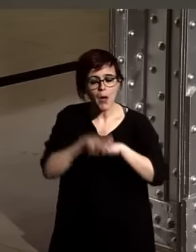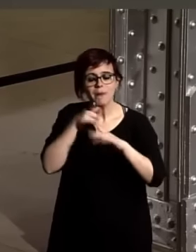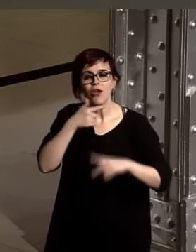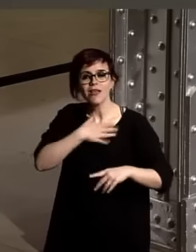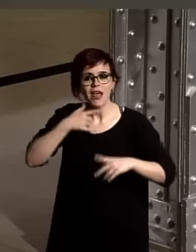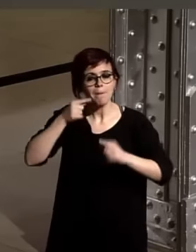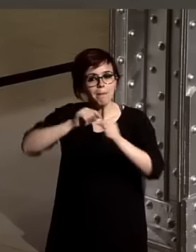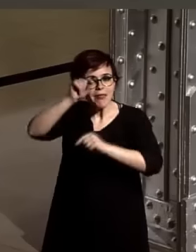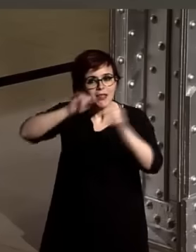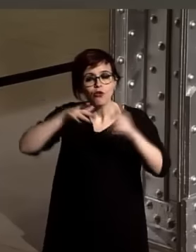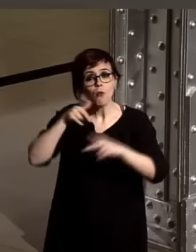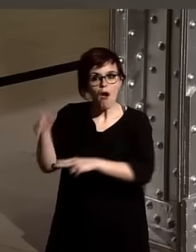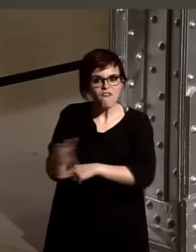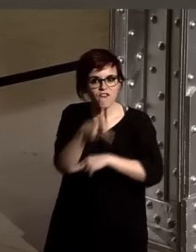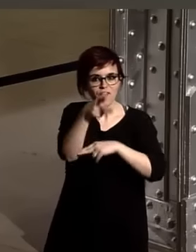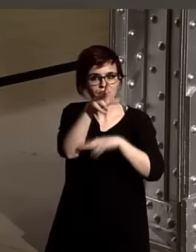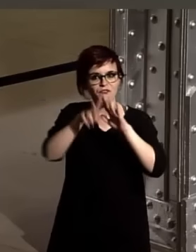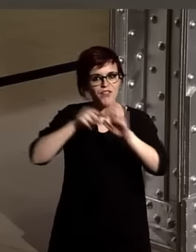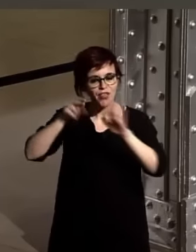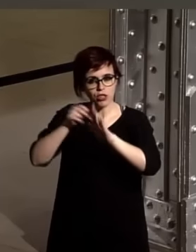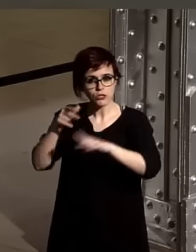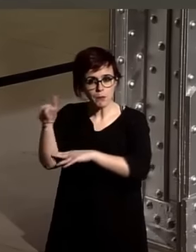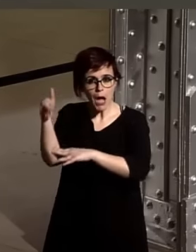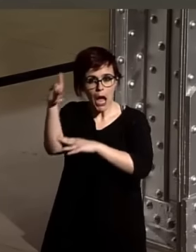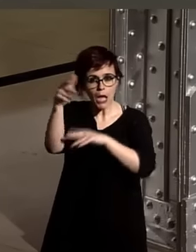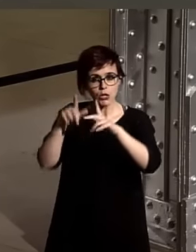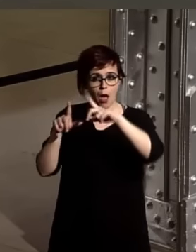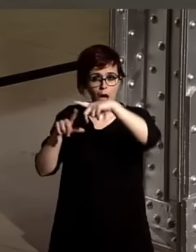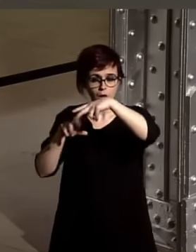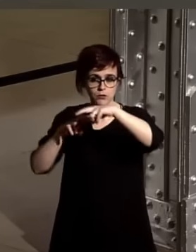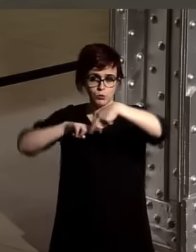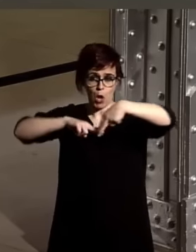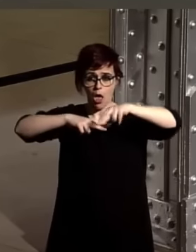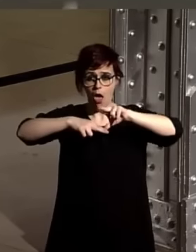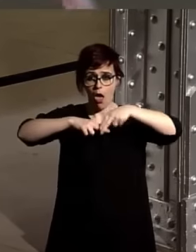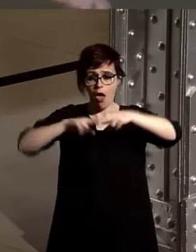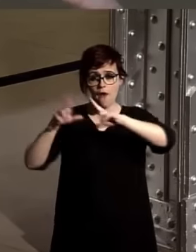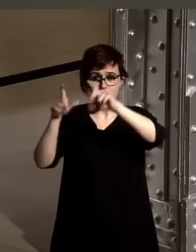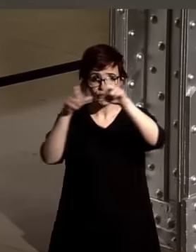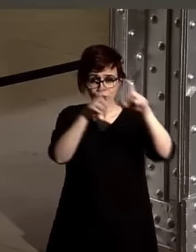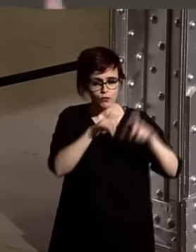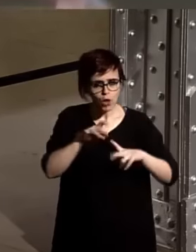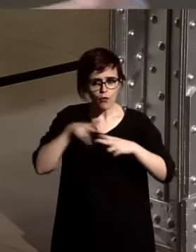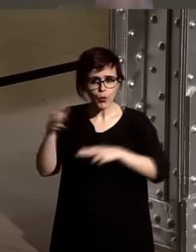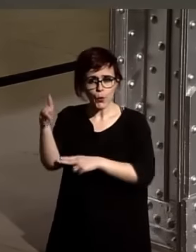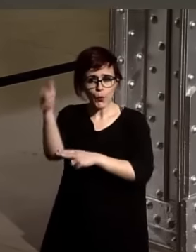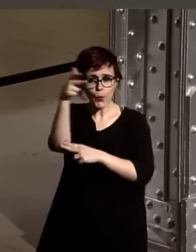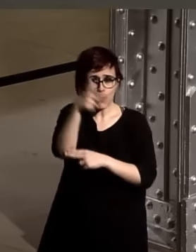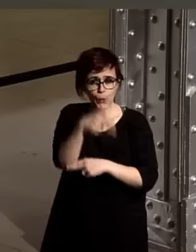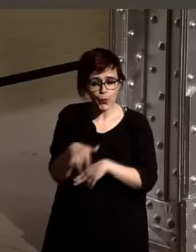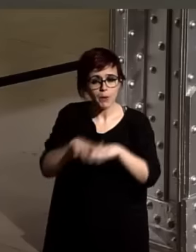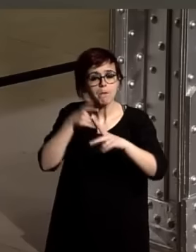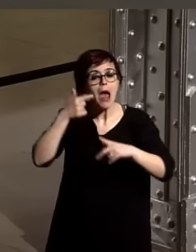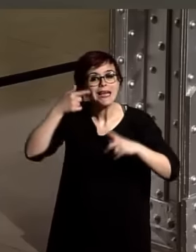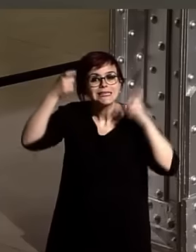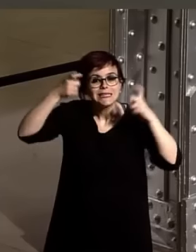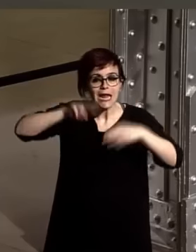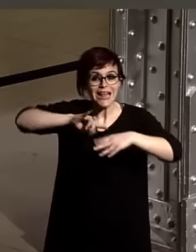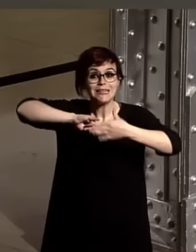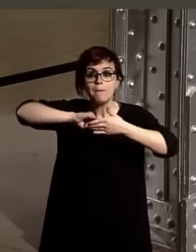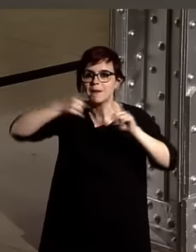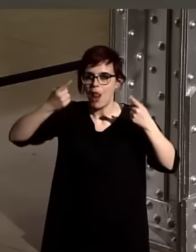actividad hacer vídeos en lugar de fotografías ver cómo pasa y eso ahora cuesta mucho es desarrollar tecnologías para hacer esto posible que se